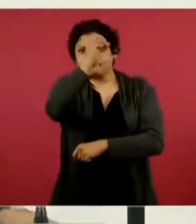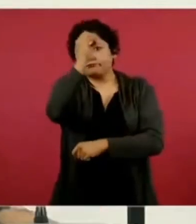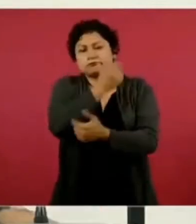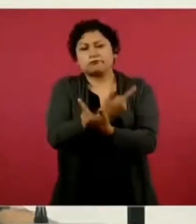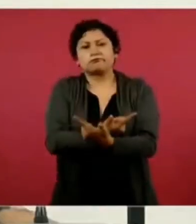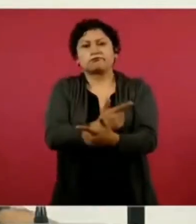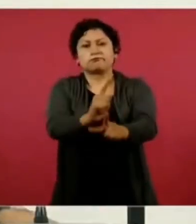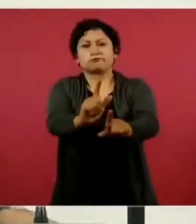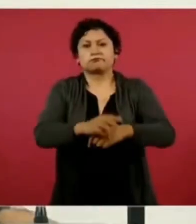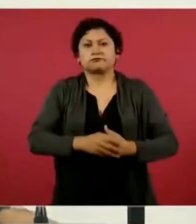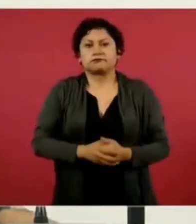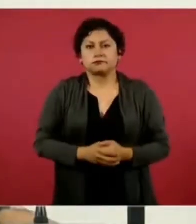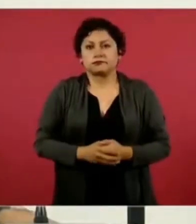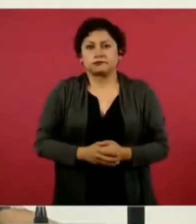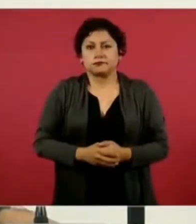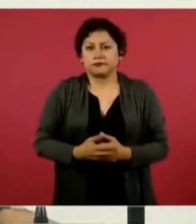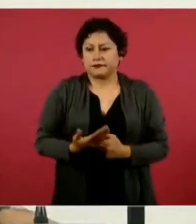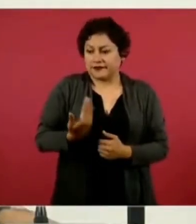hablando de esos temas